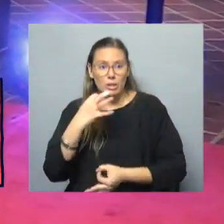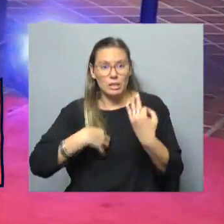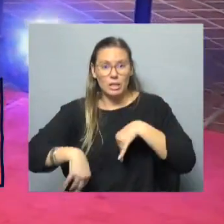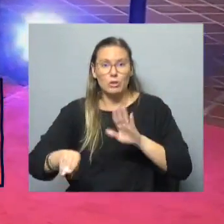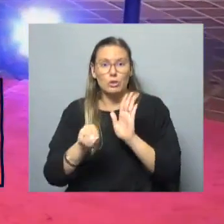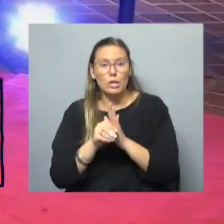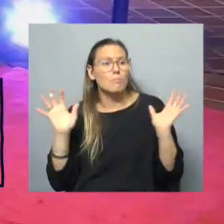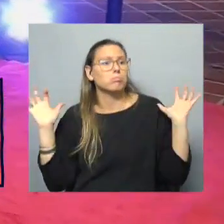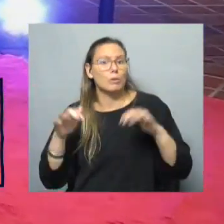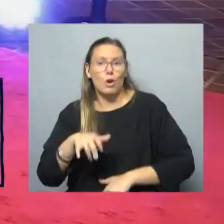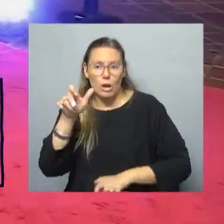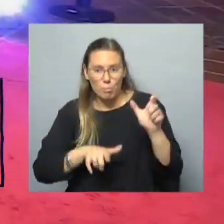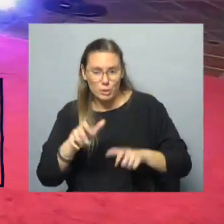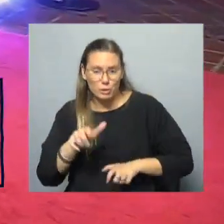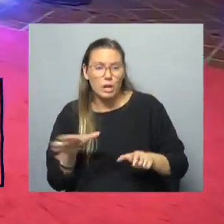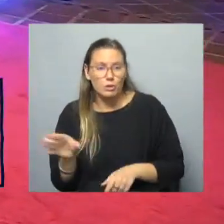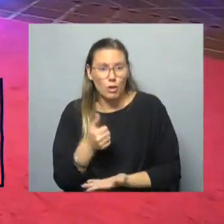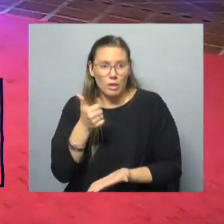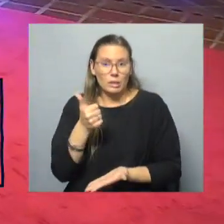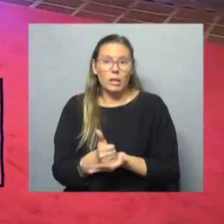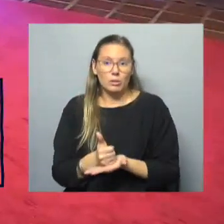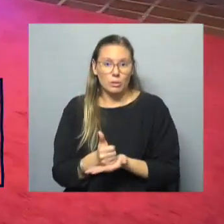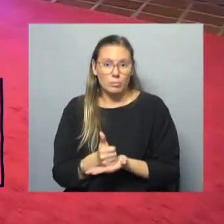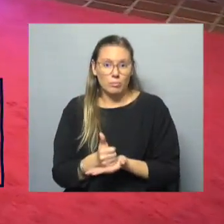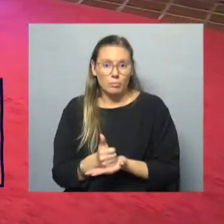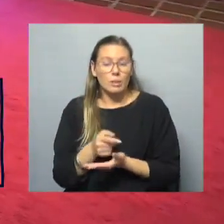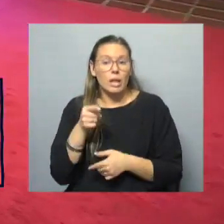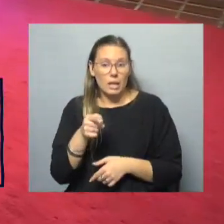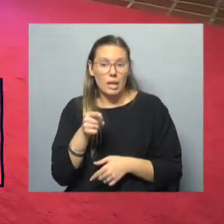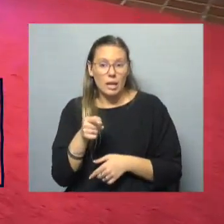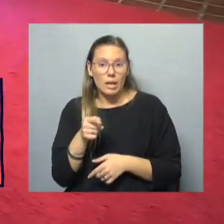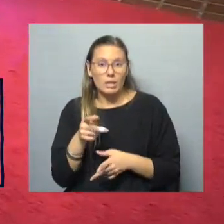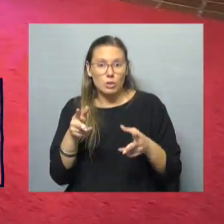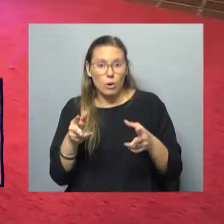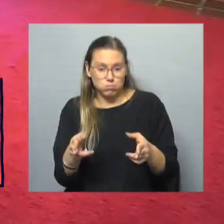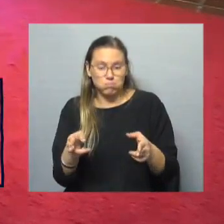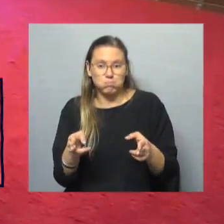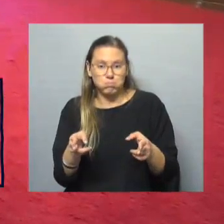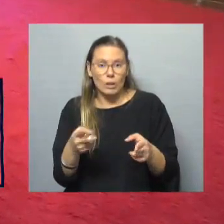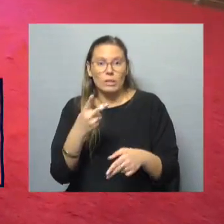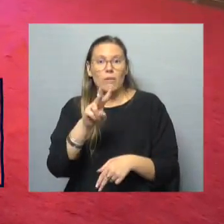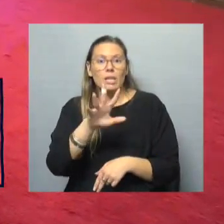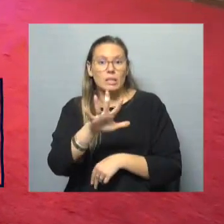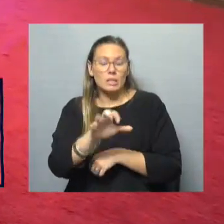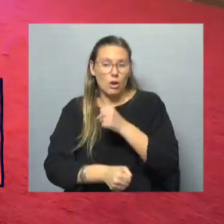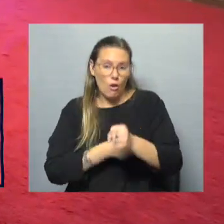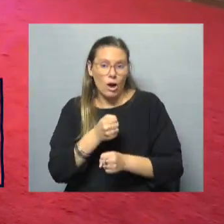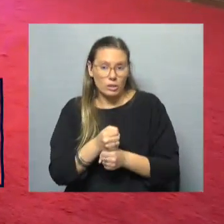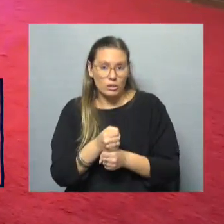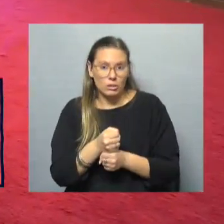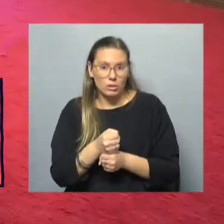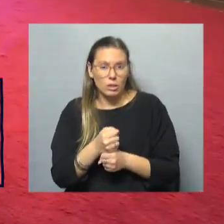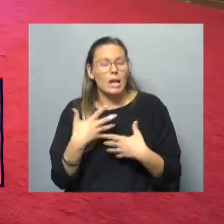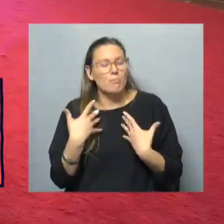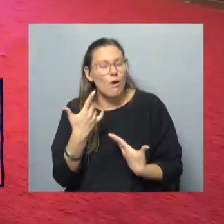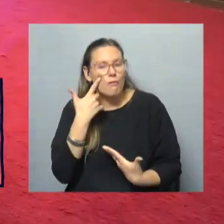de gente con todos nosotros presentes, ¿no? En ese lapso, que es un lapso de 25 años, hemos